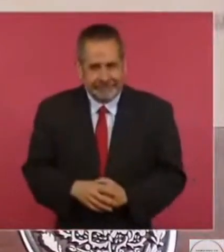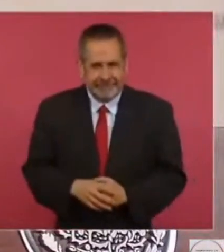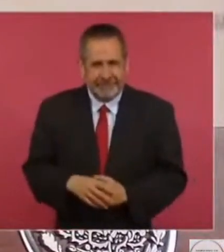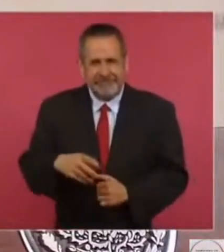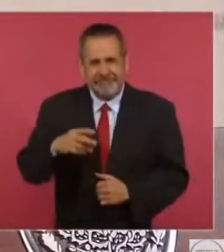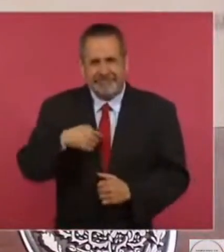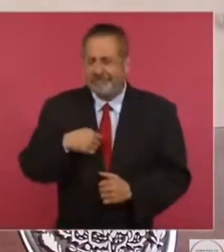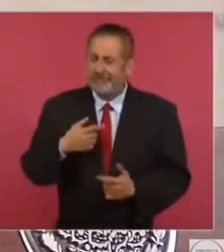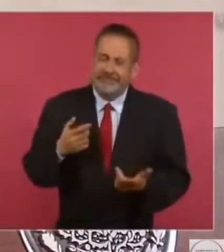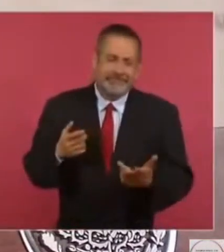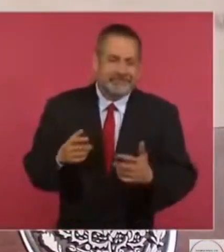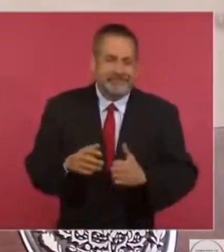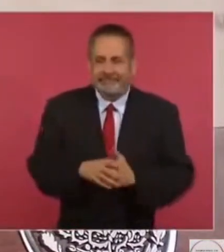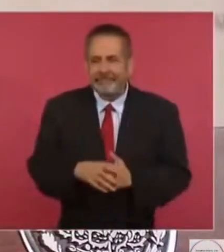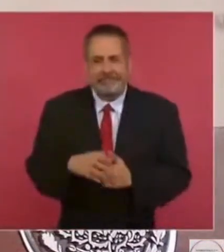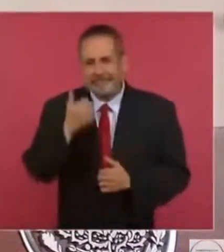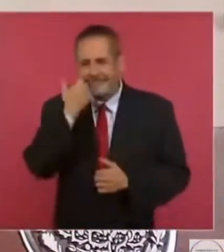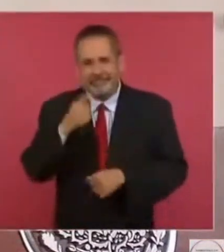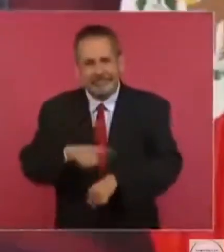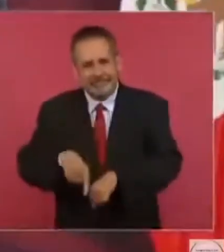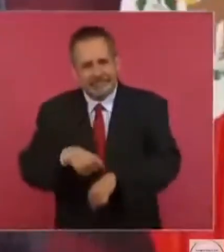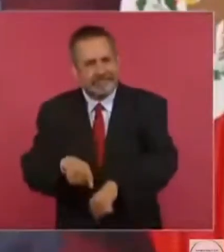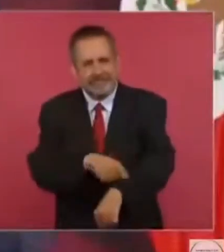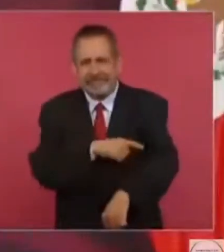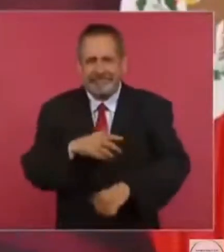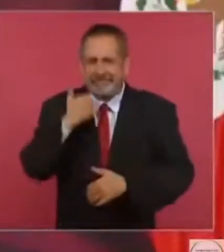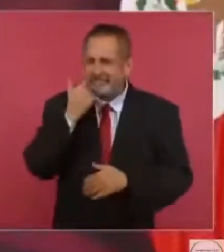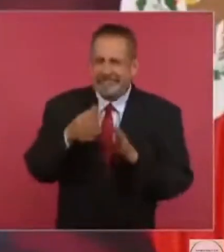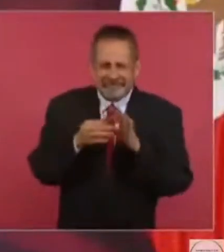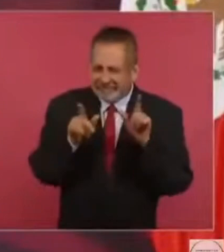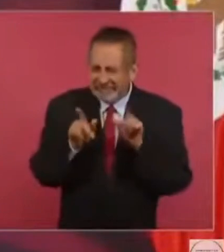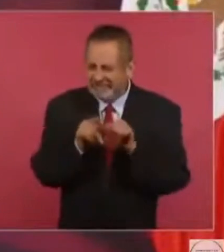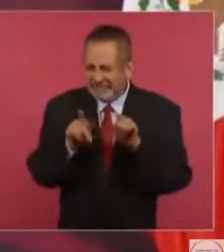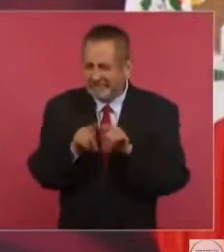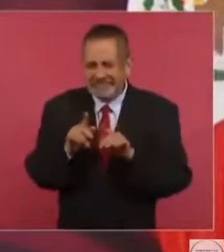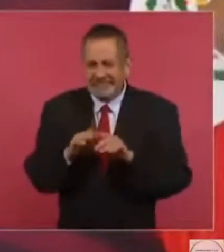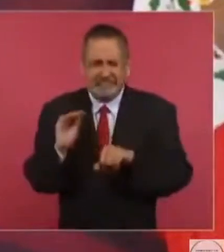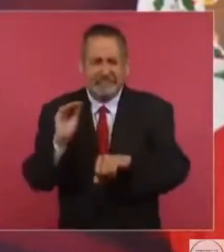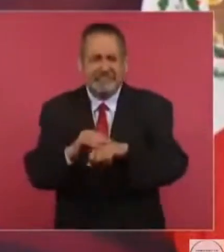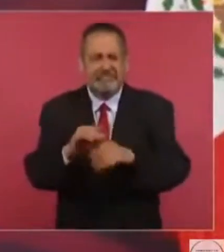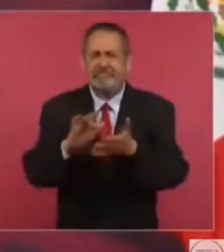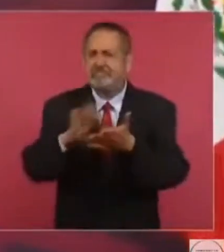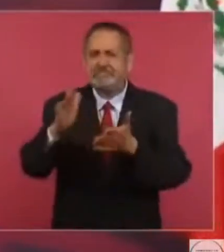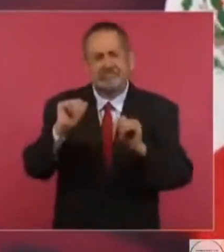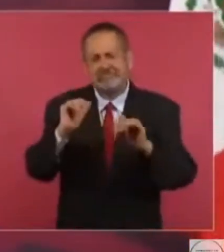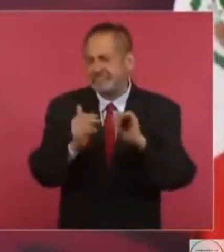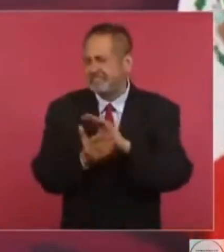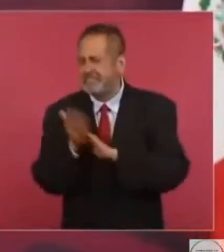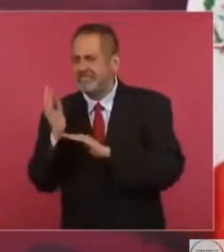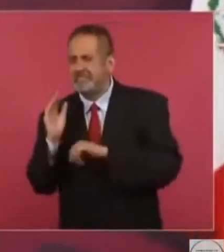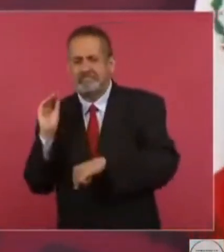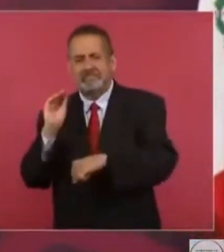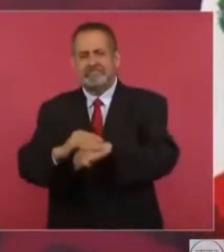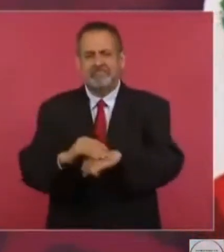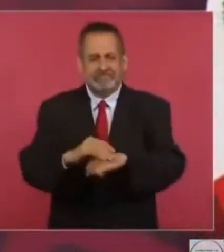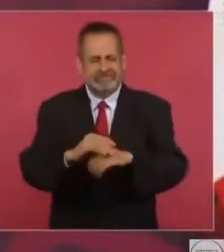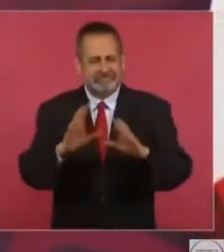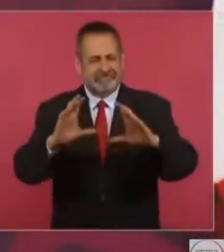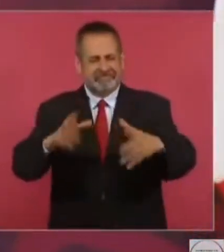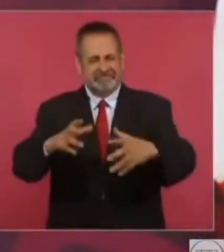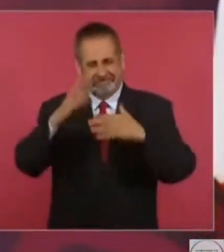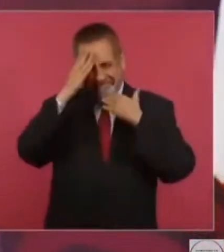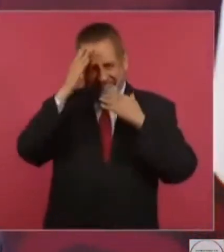yo no quería decir nada, ¿sabes? Nada más decir muchas gracias y ahí nos